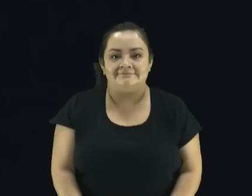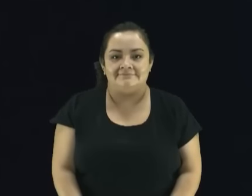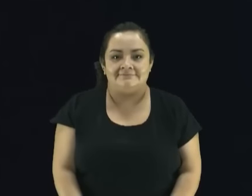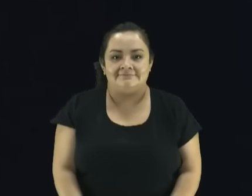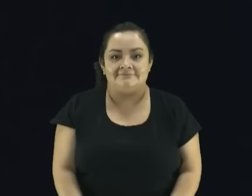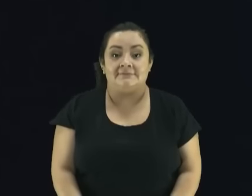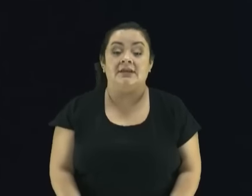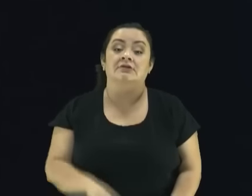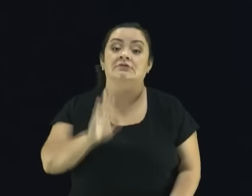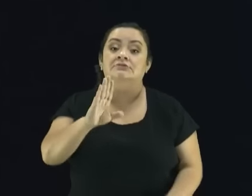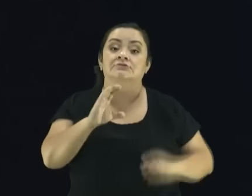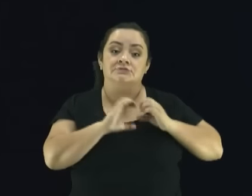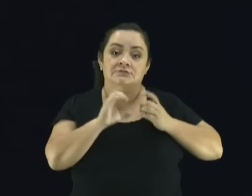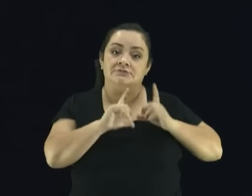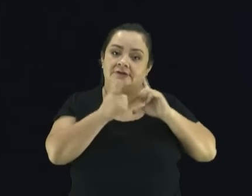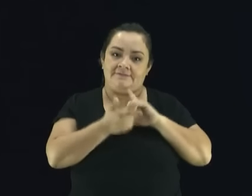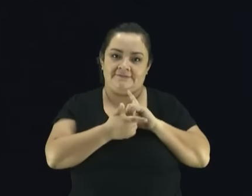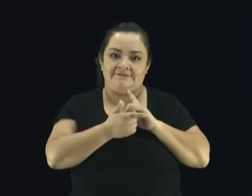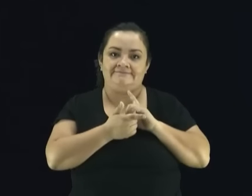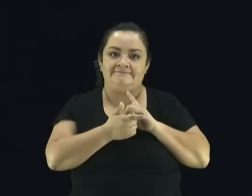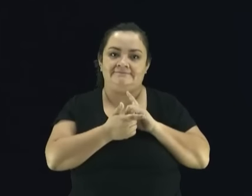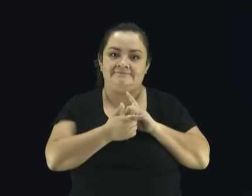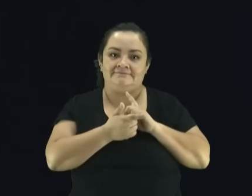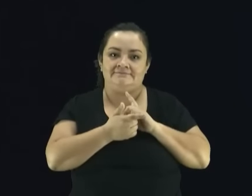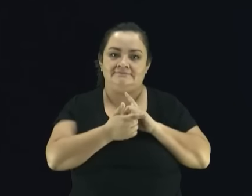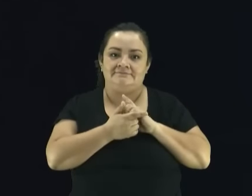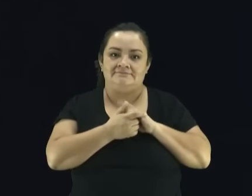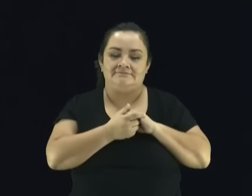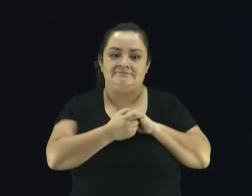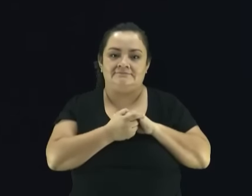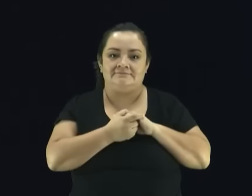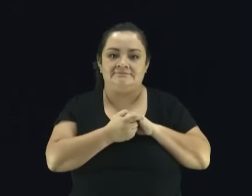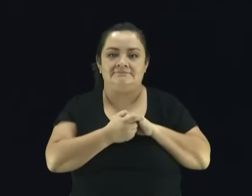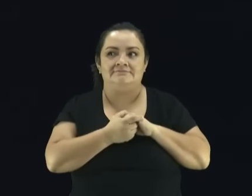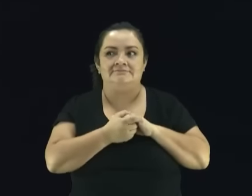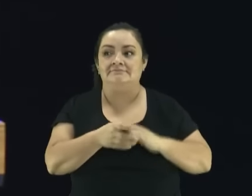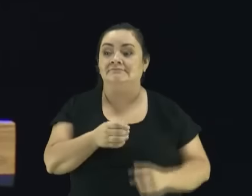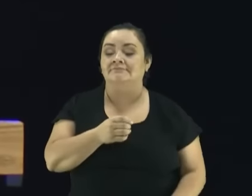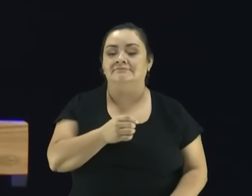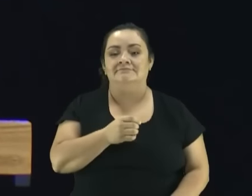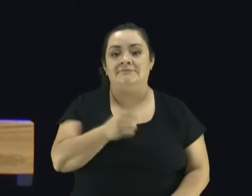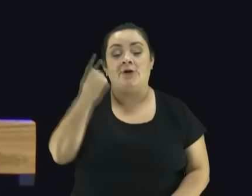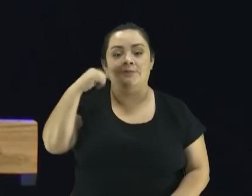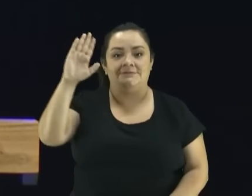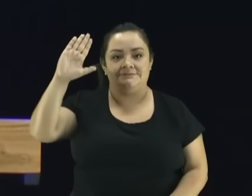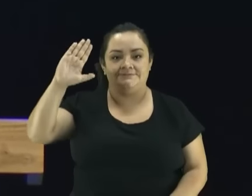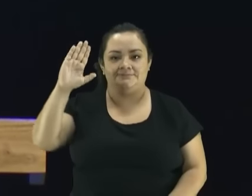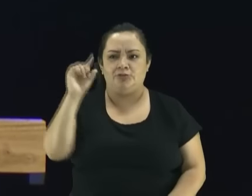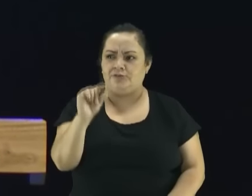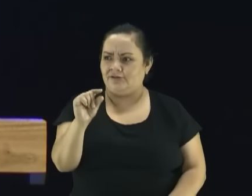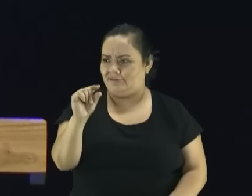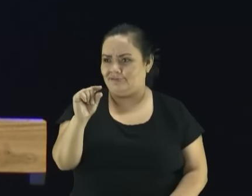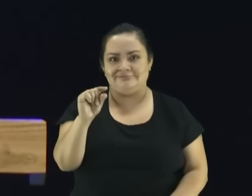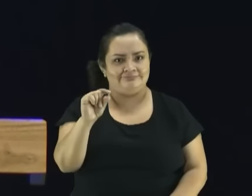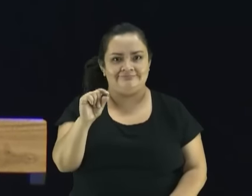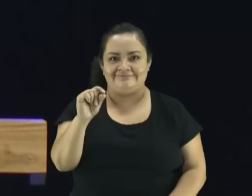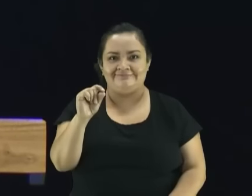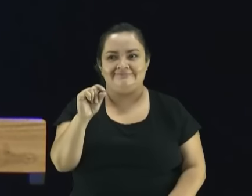cambie su corazón hermano hay hombres en la casa de Dios quedamos pocos por